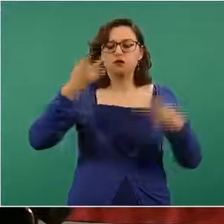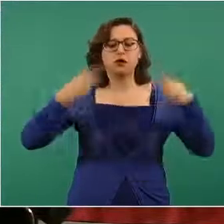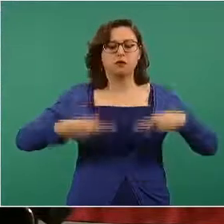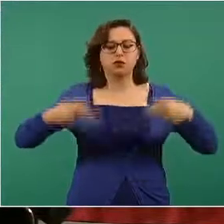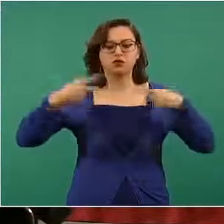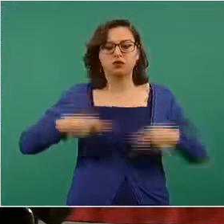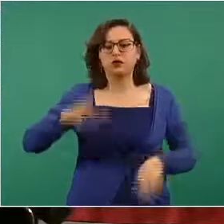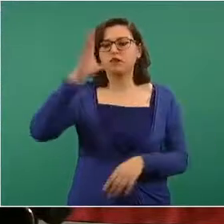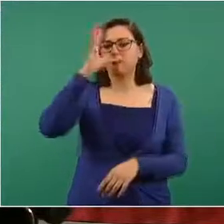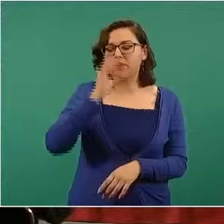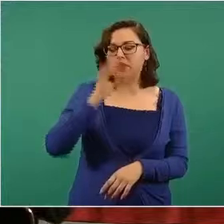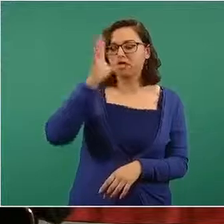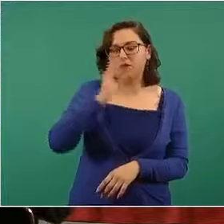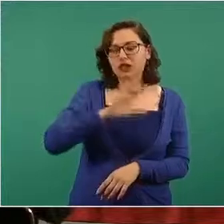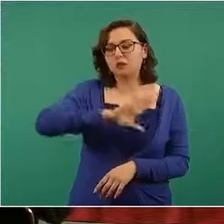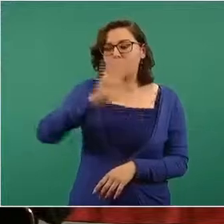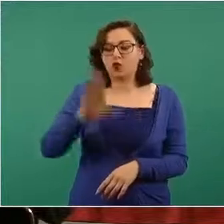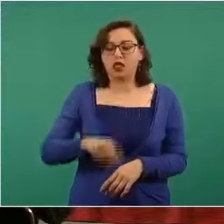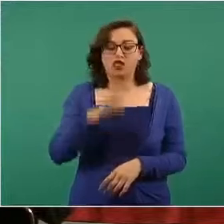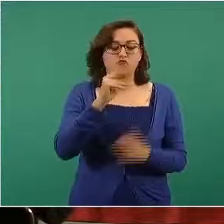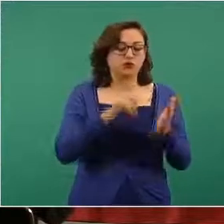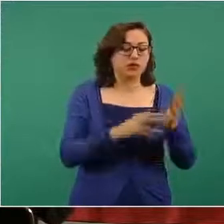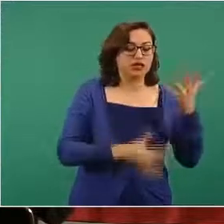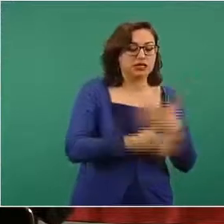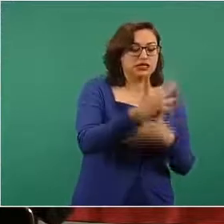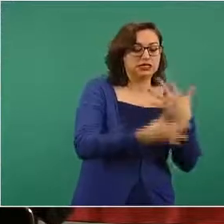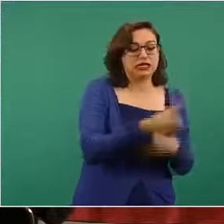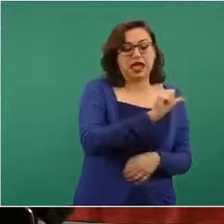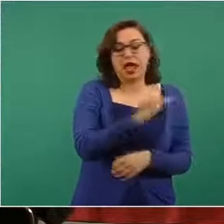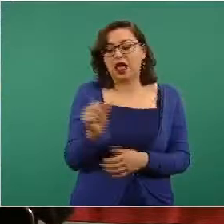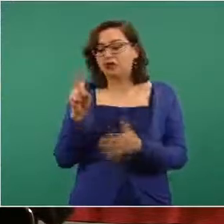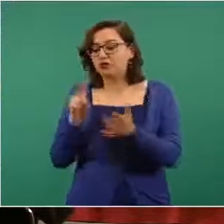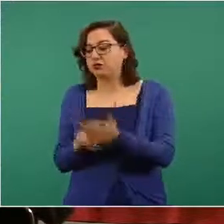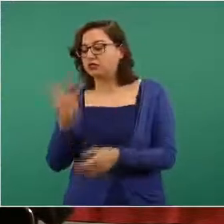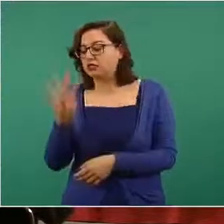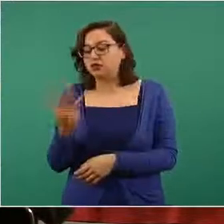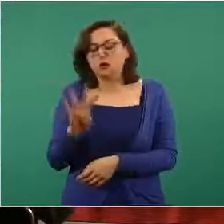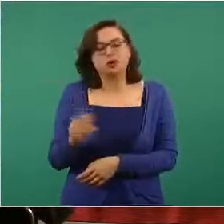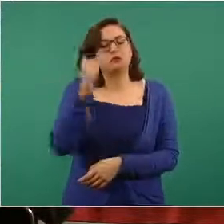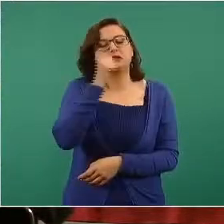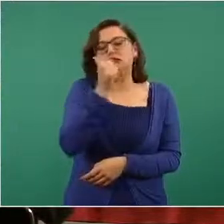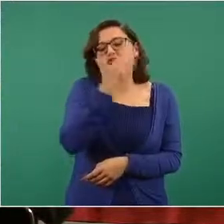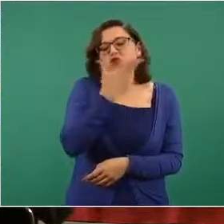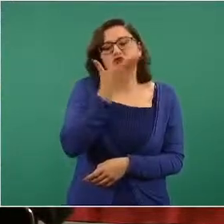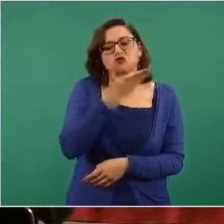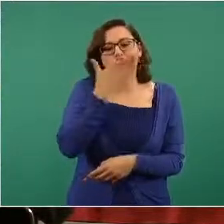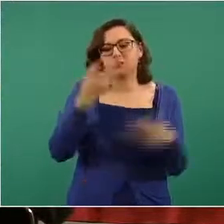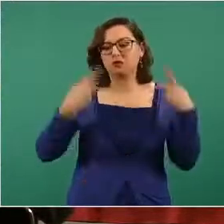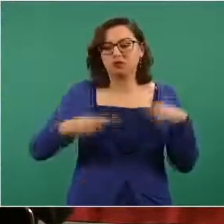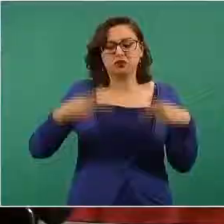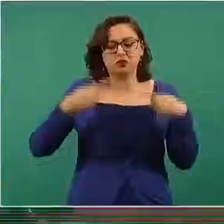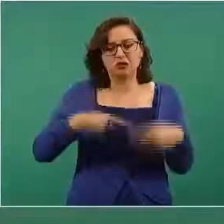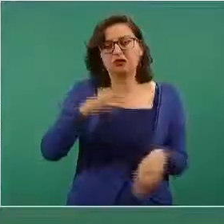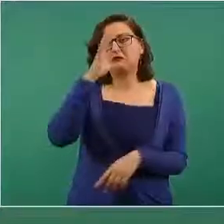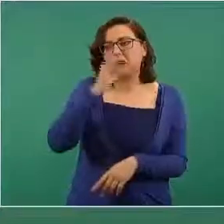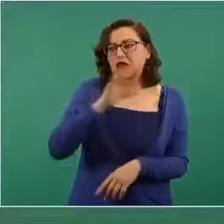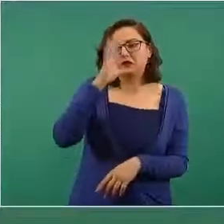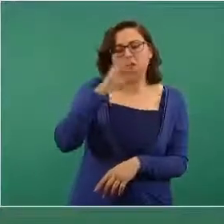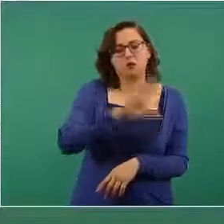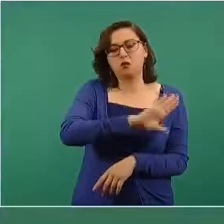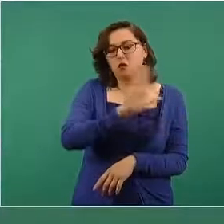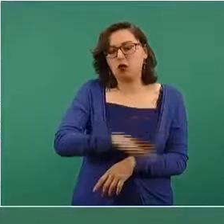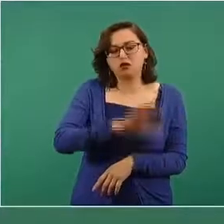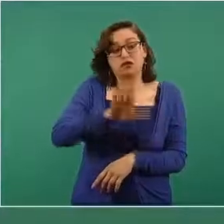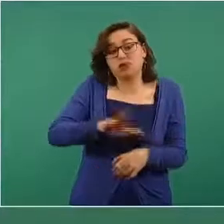tomado este intervalo del 2015 al 2019. Esto es lo que hubiéramos esperado. Pero después tenemos lo que observamos, cuántas